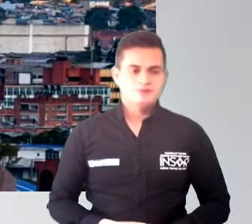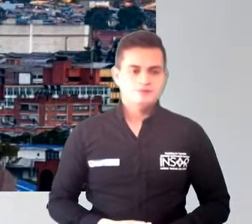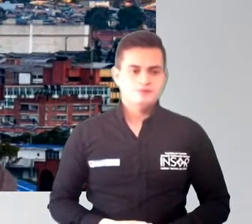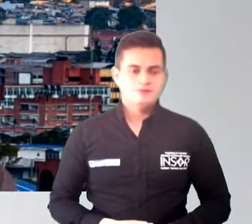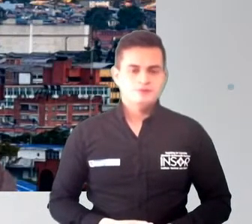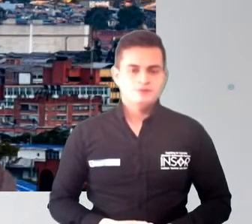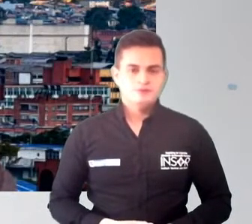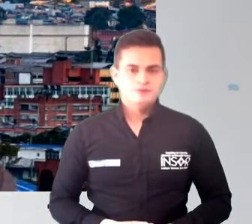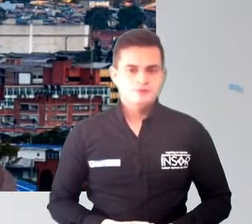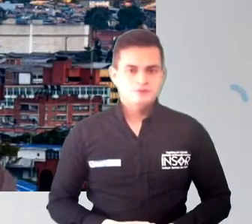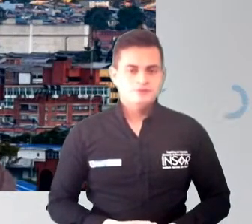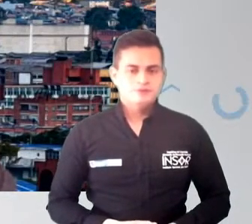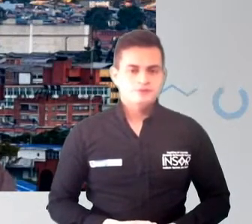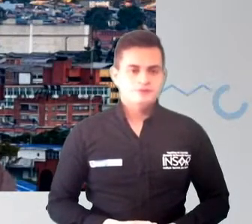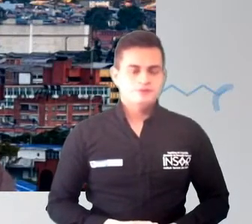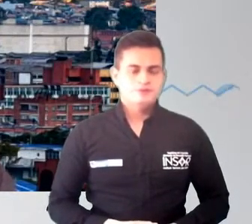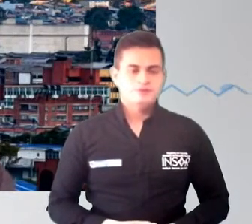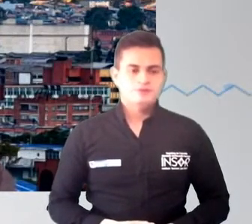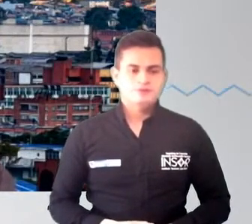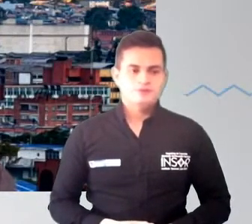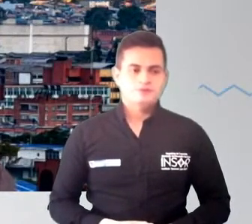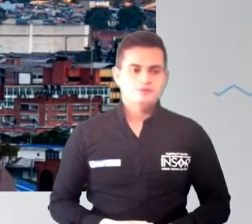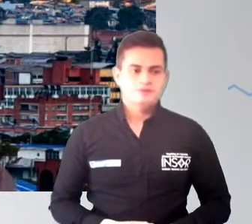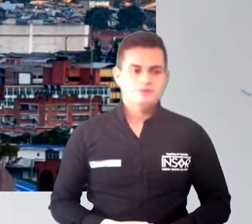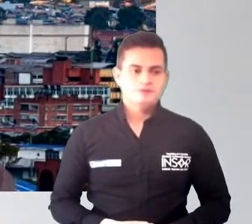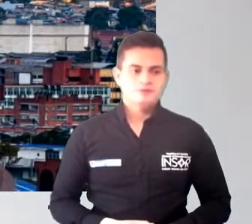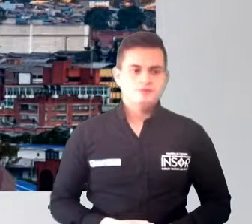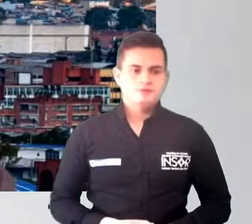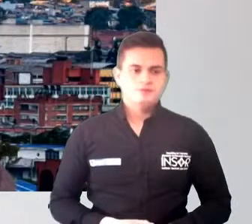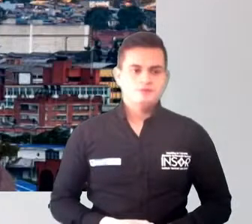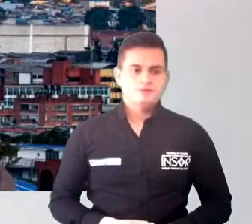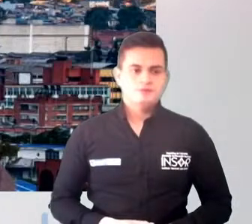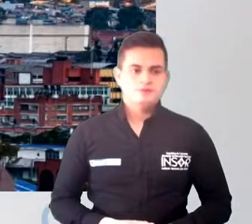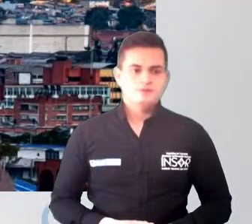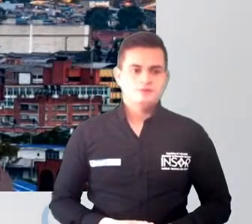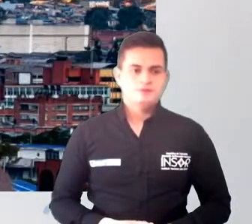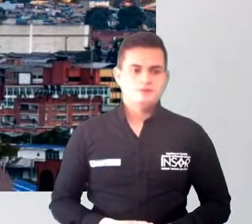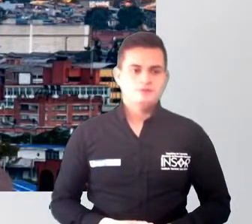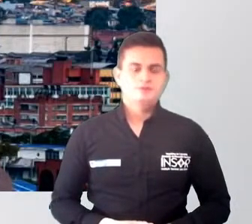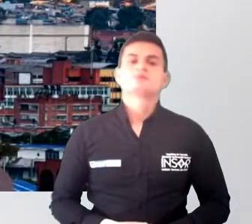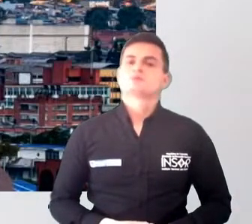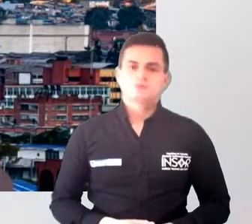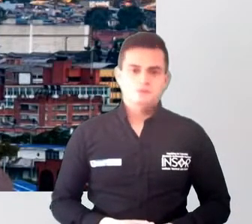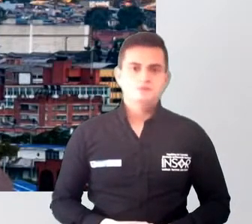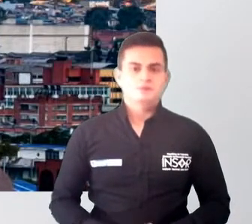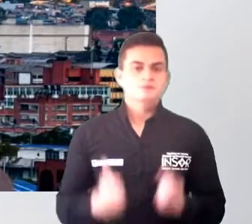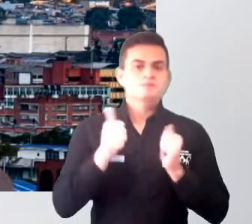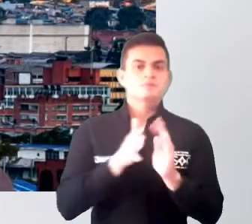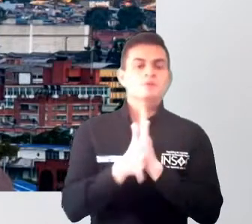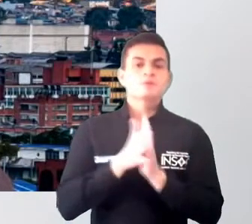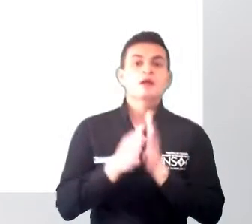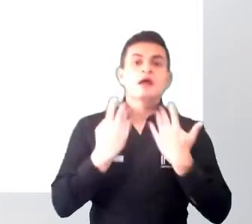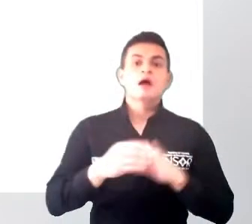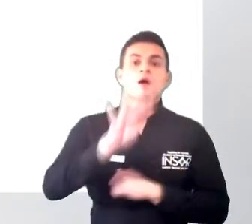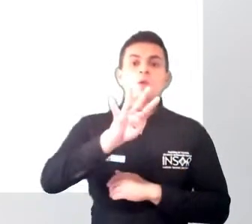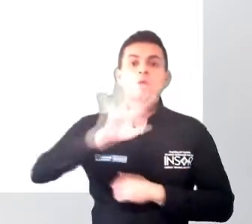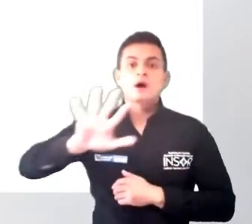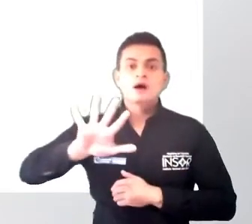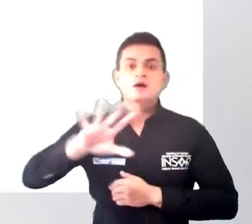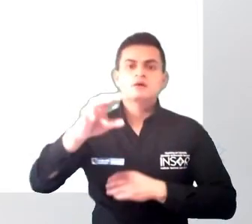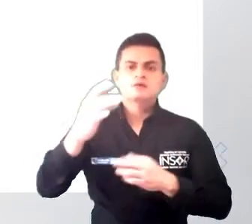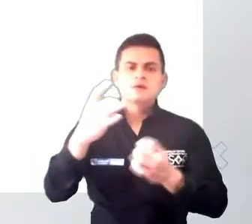en qué entorno de aprendizaje hay mayor compromiso. Ya tengo 45 respuestas y vemos que hay